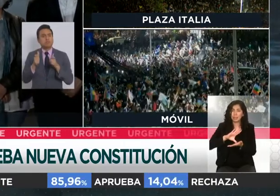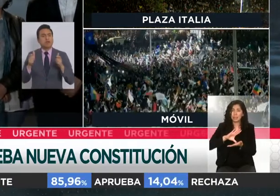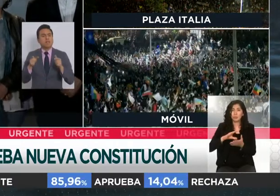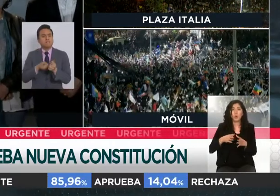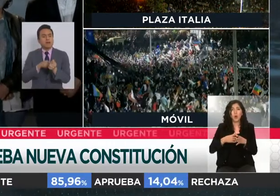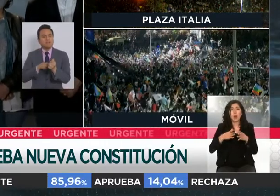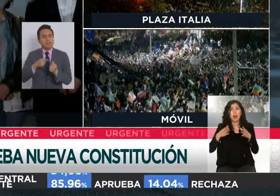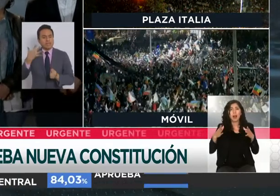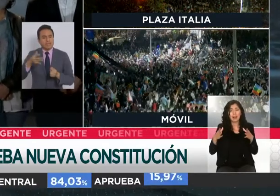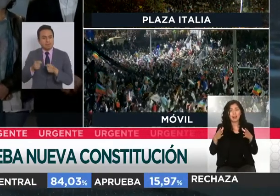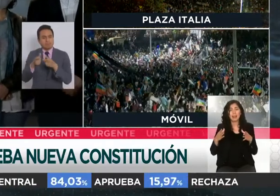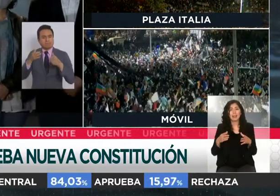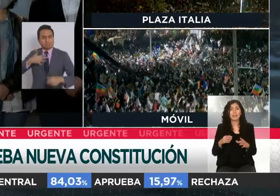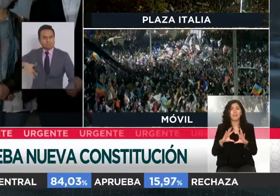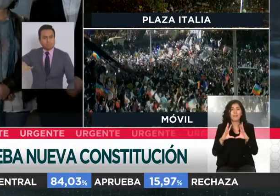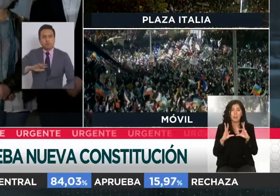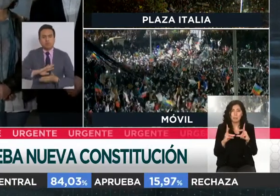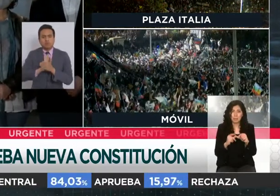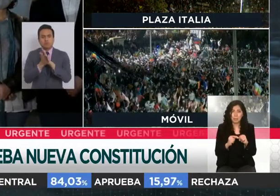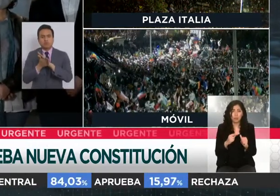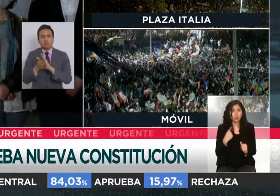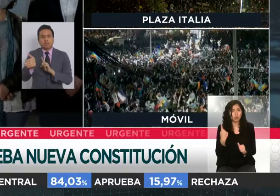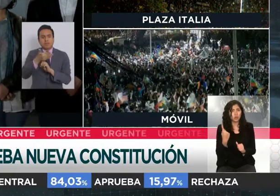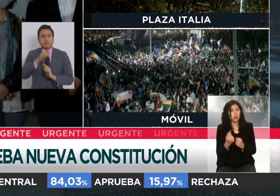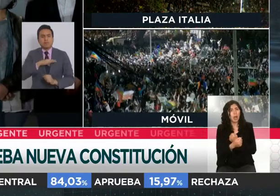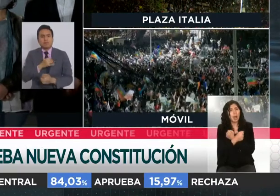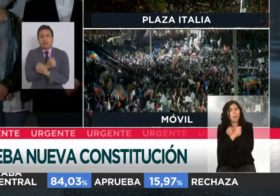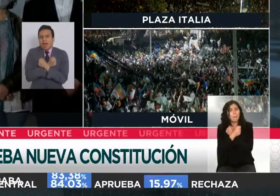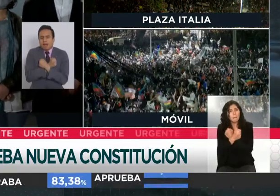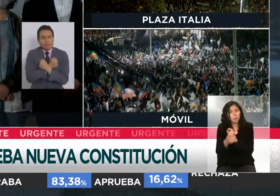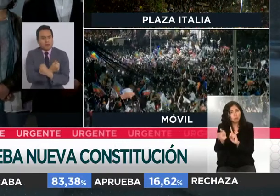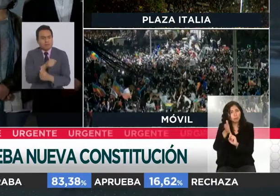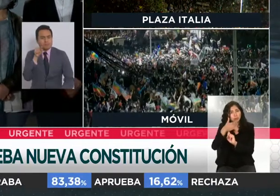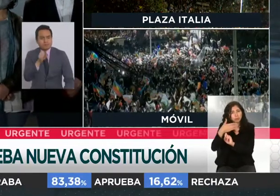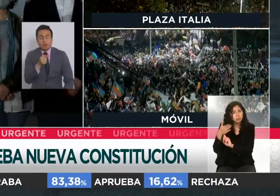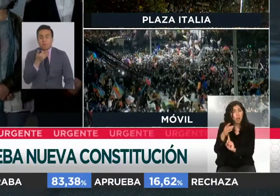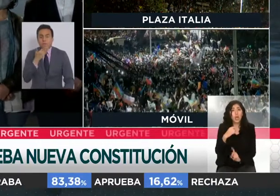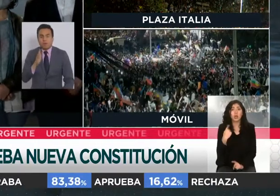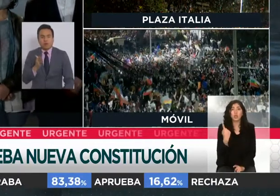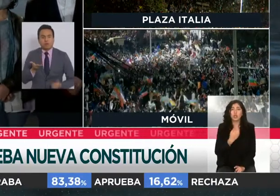familia. Todos amamos a nuestra patria. Todos queremos lo